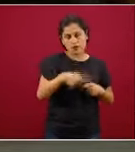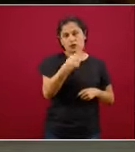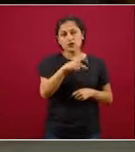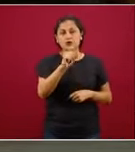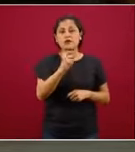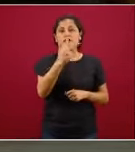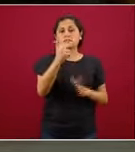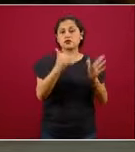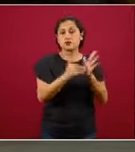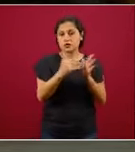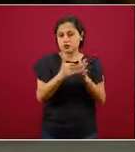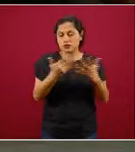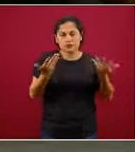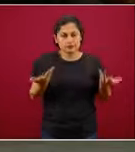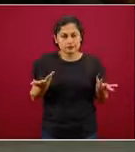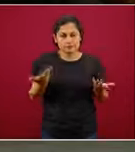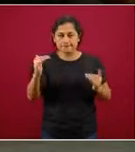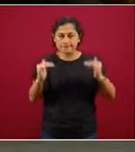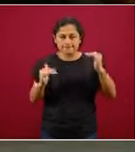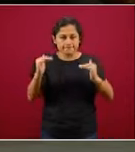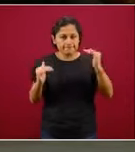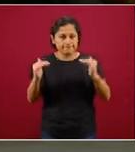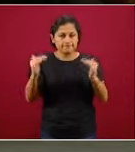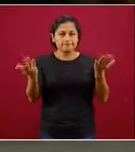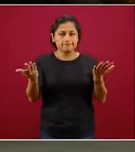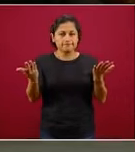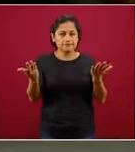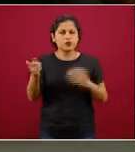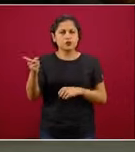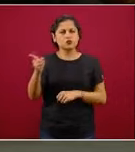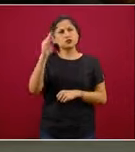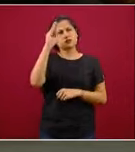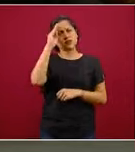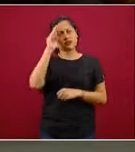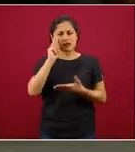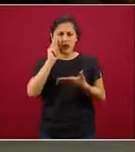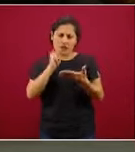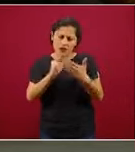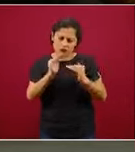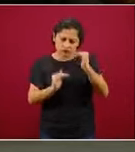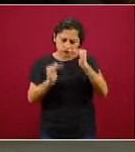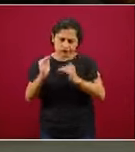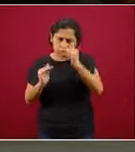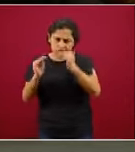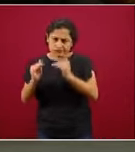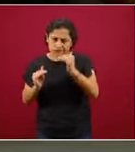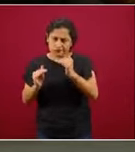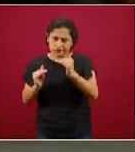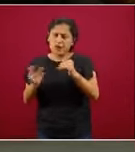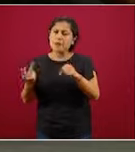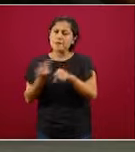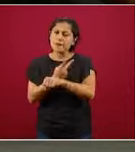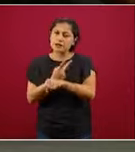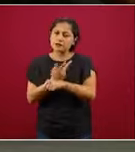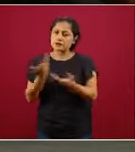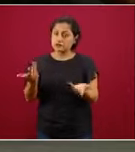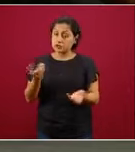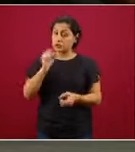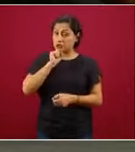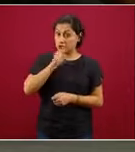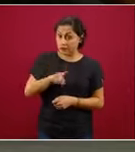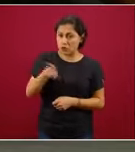millones. ¿Qué le dicen estas cifras y qué le dice esta falta de corresponsabilidad que